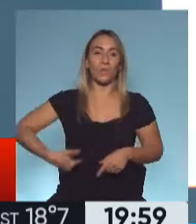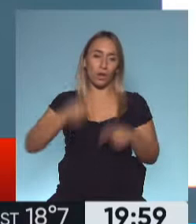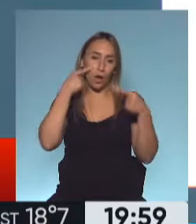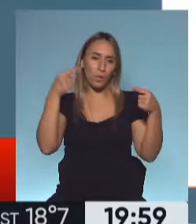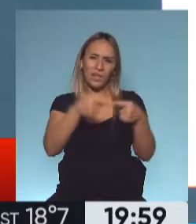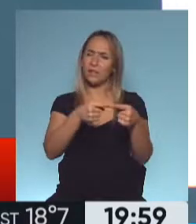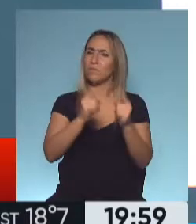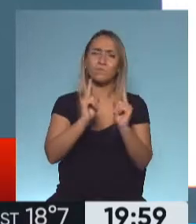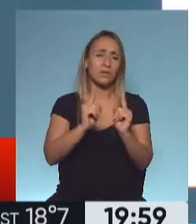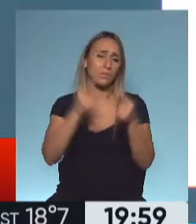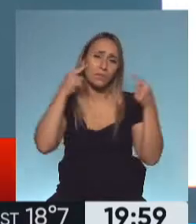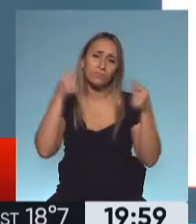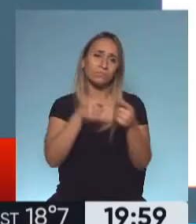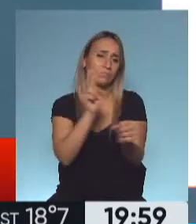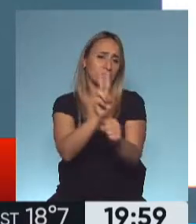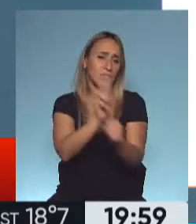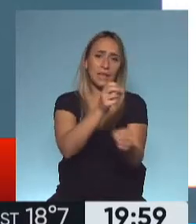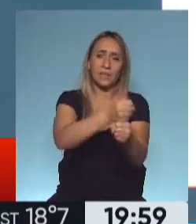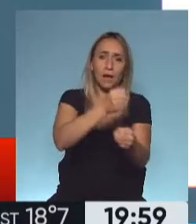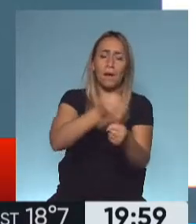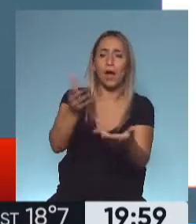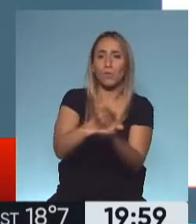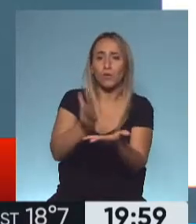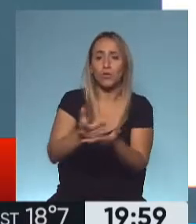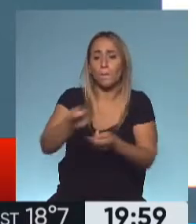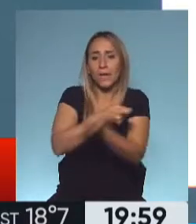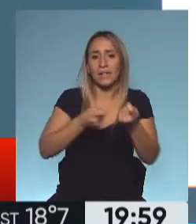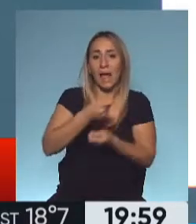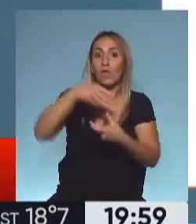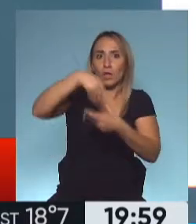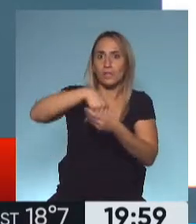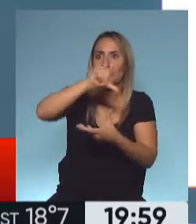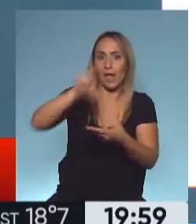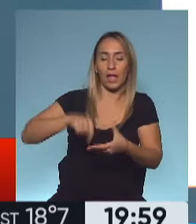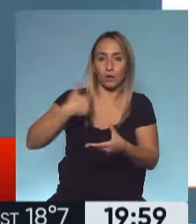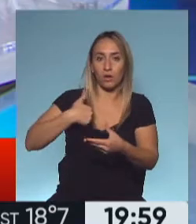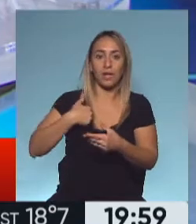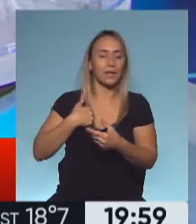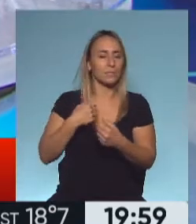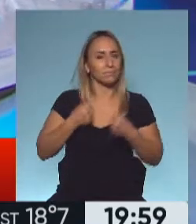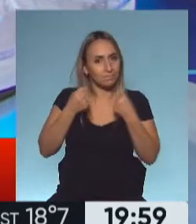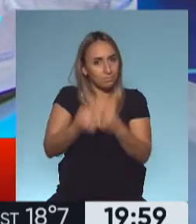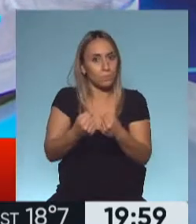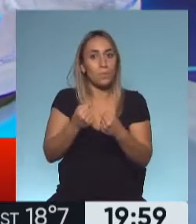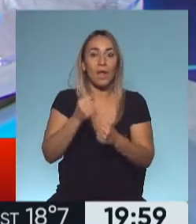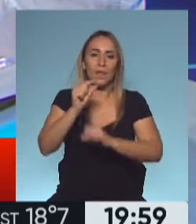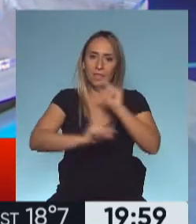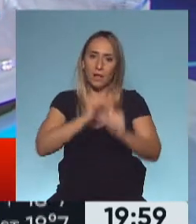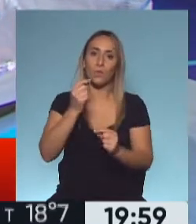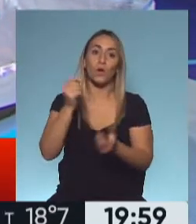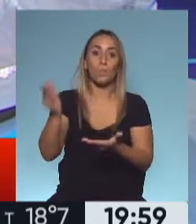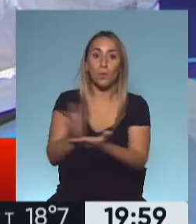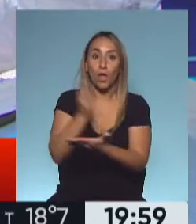sido los mismos, cuidar el trabajo, la producción, el mercado interno, hacer todo lo necesario para fortalecer la reactivación